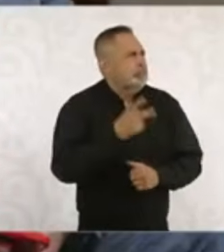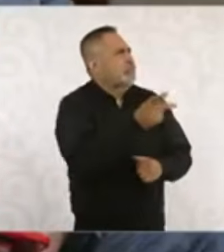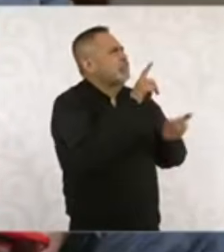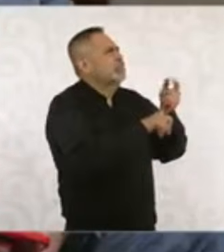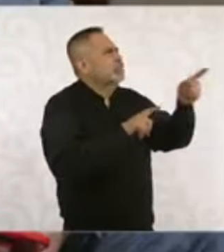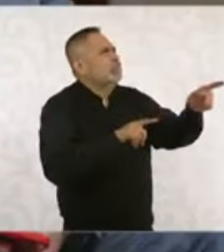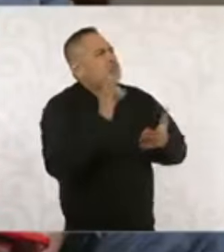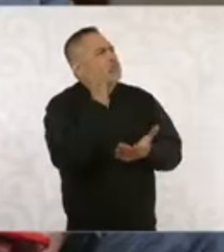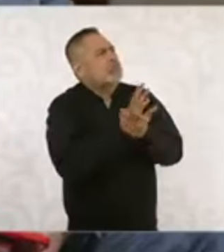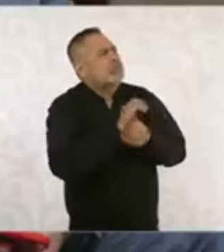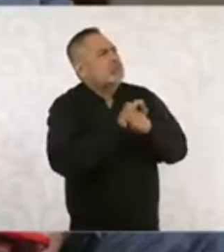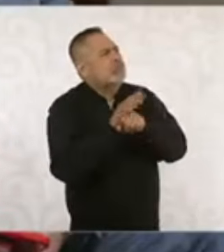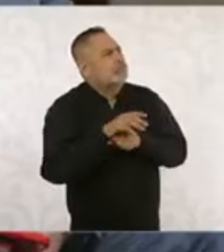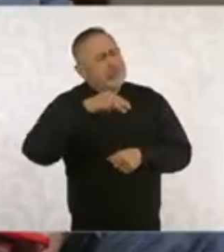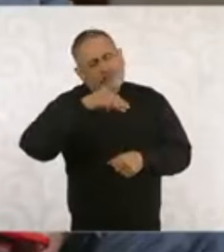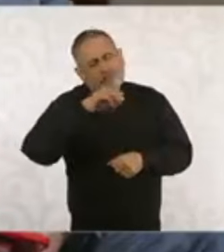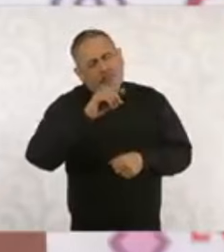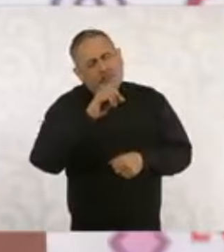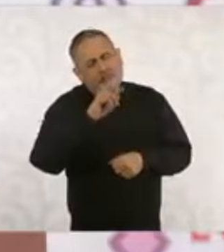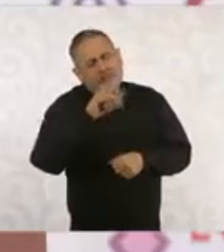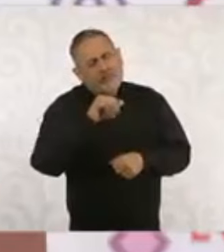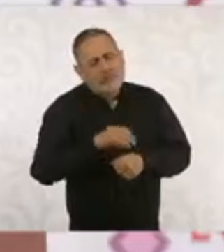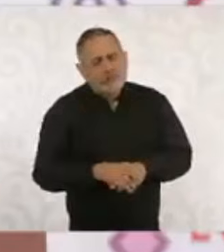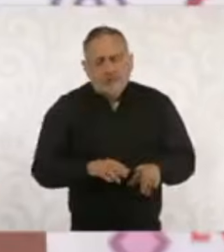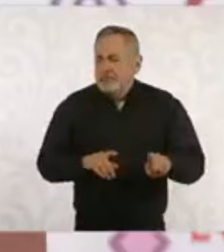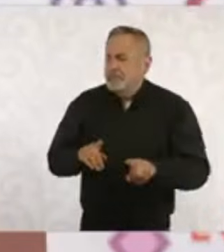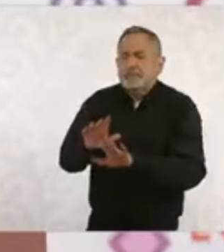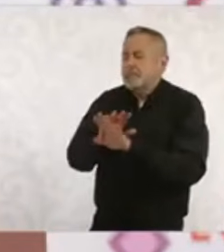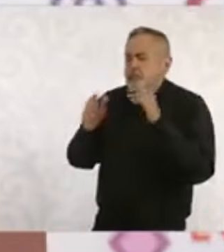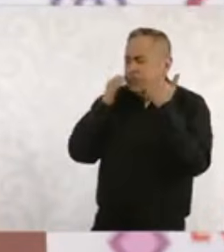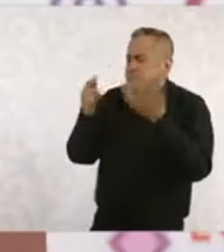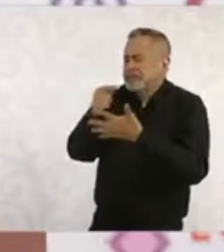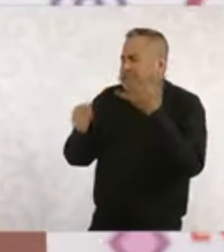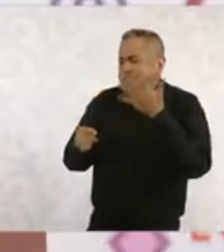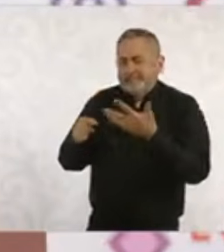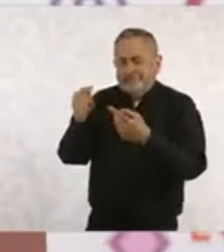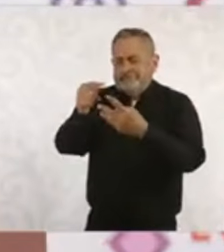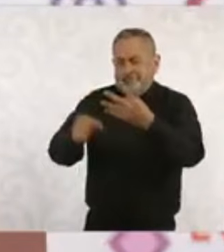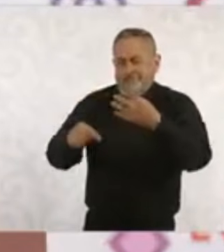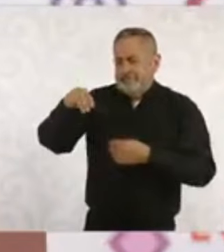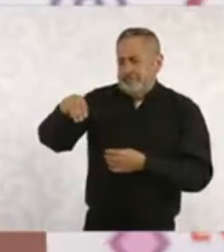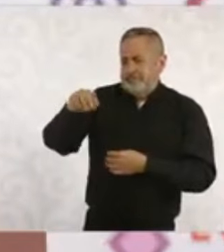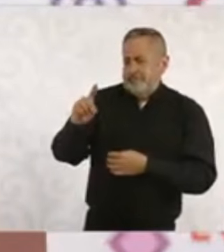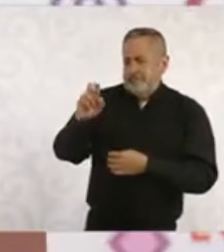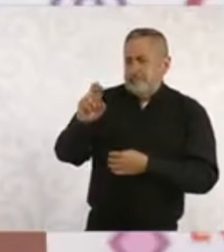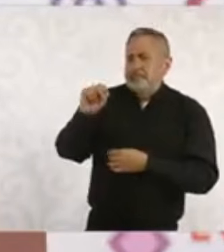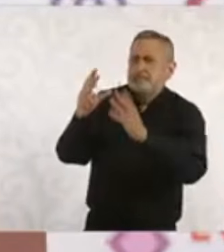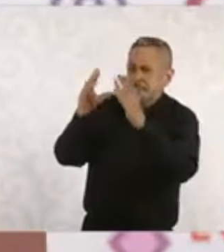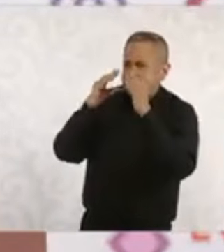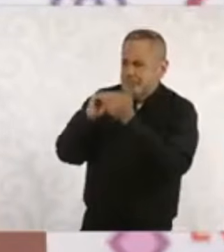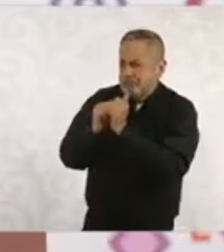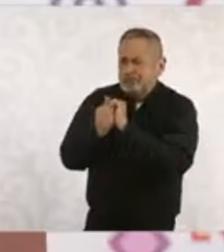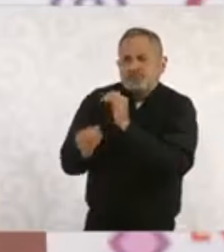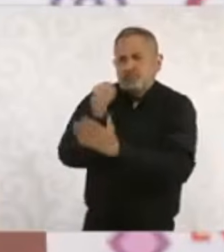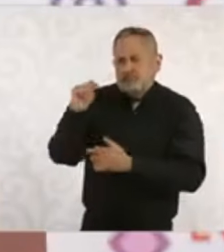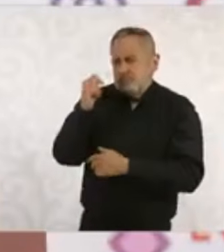la Moderna u otras? Cualquiera de ellos. La Moderna nos sirve para tener la tecnología. Y